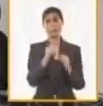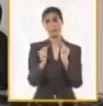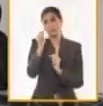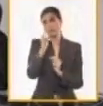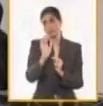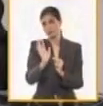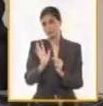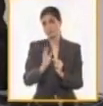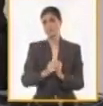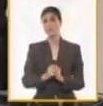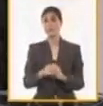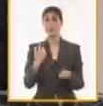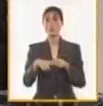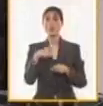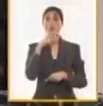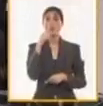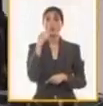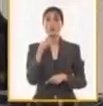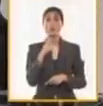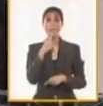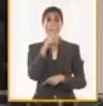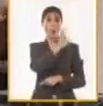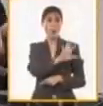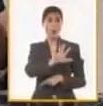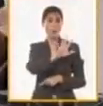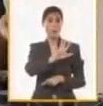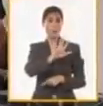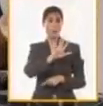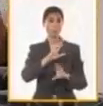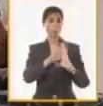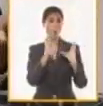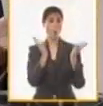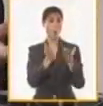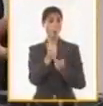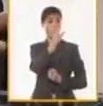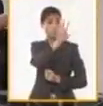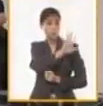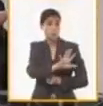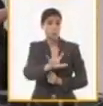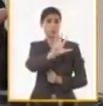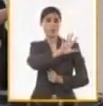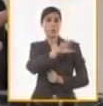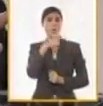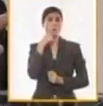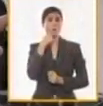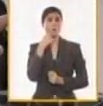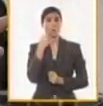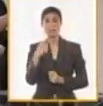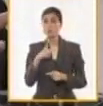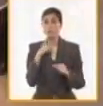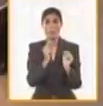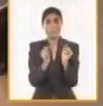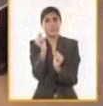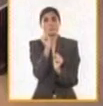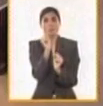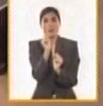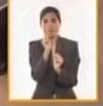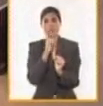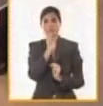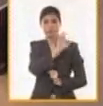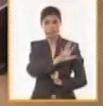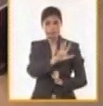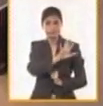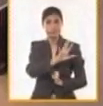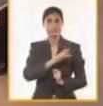que Rusia no es solo europeo, es euroasiático, porque la mayor parte de su territorio está en territorio continental